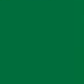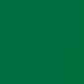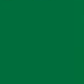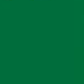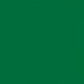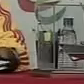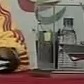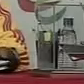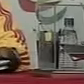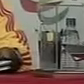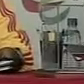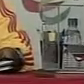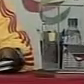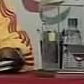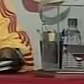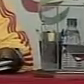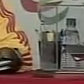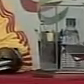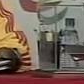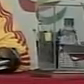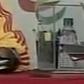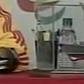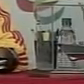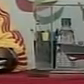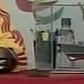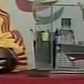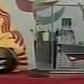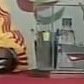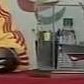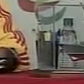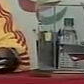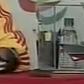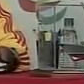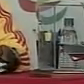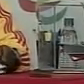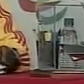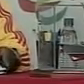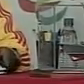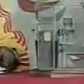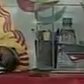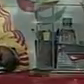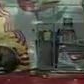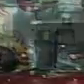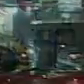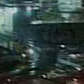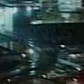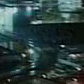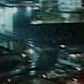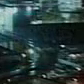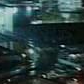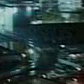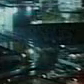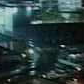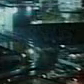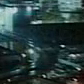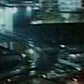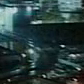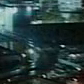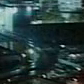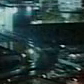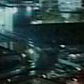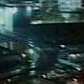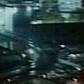biológica noches desde aquí del corazón de petare nuevamente corazón de petar